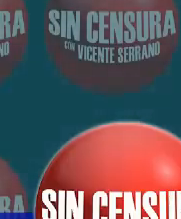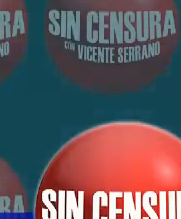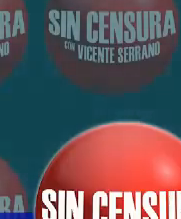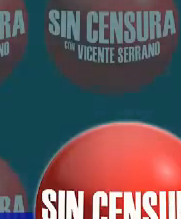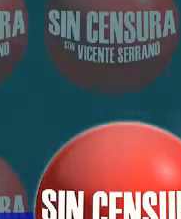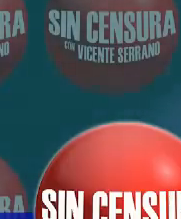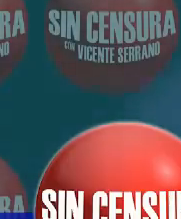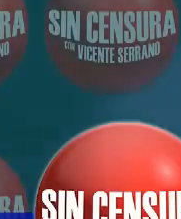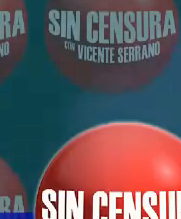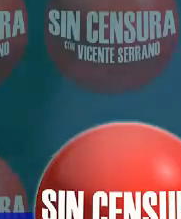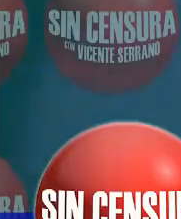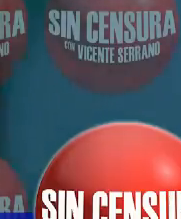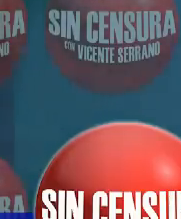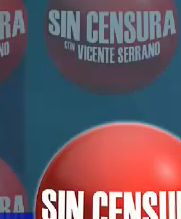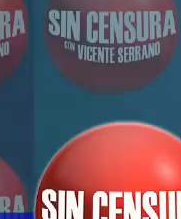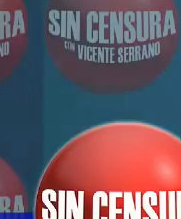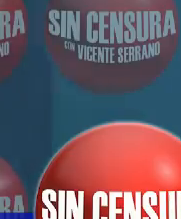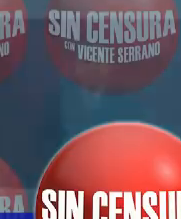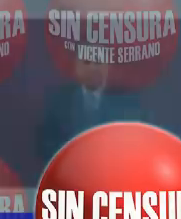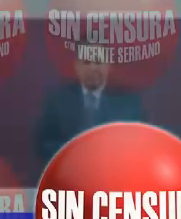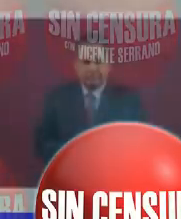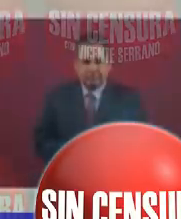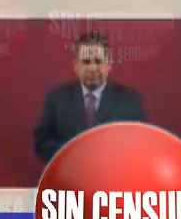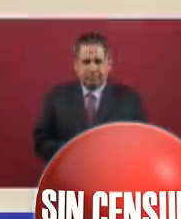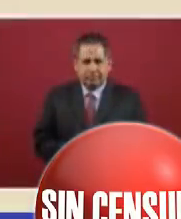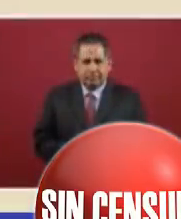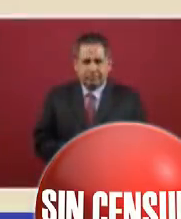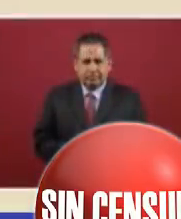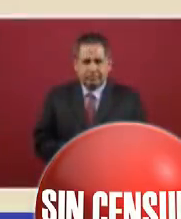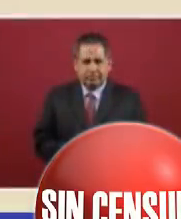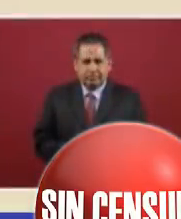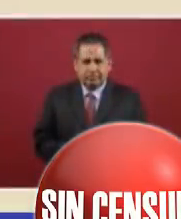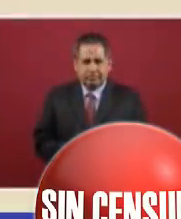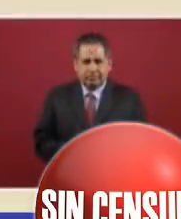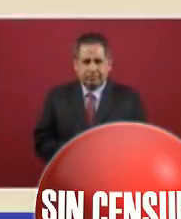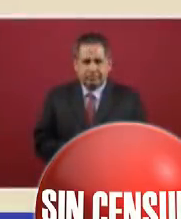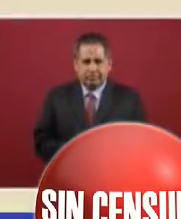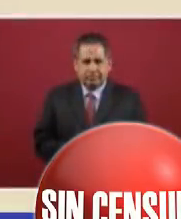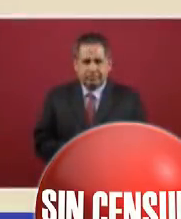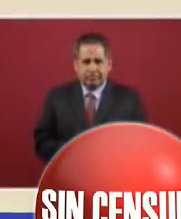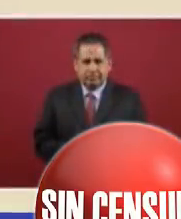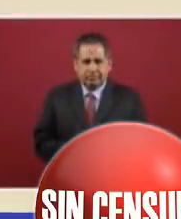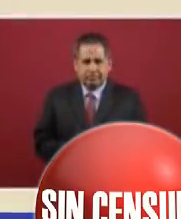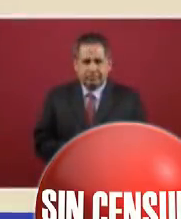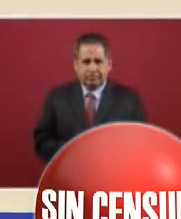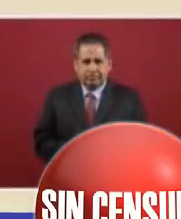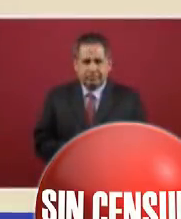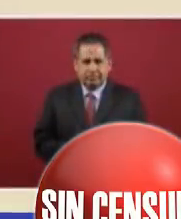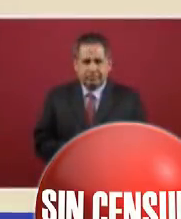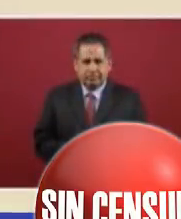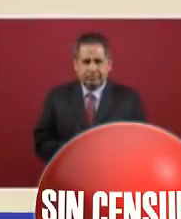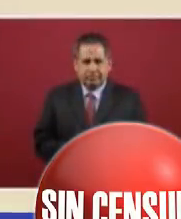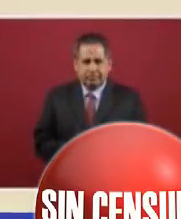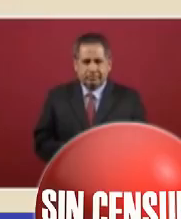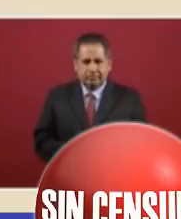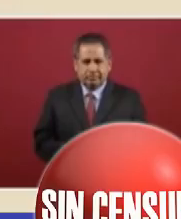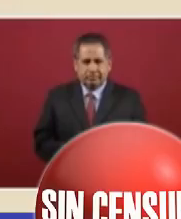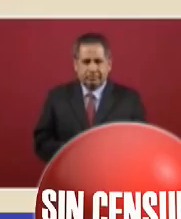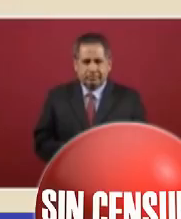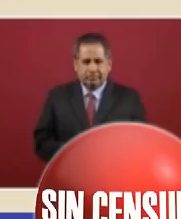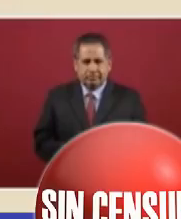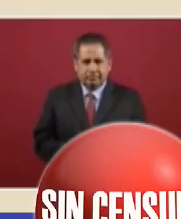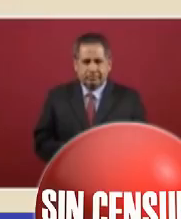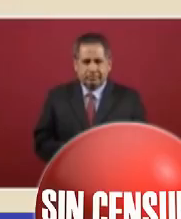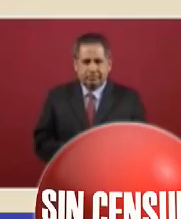el de ridículo ánimo que vaya a cargar ese número cortauñas bueno es que uno lo usaban para las manos el otro para las patas pero bueno pero era breve